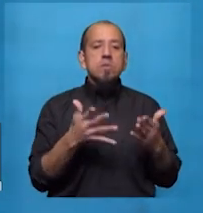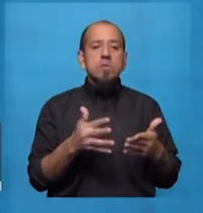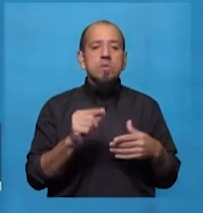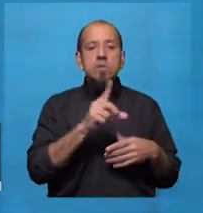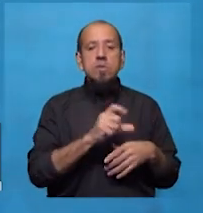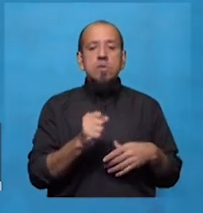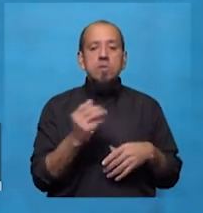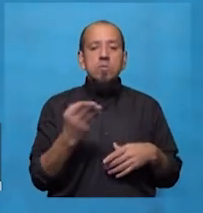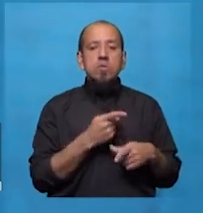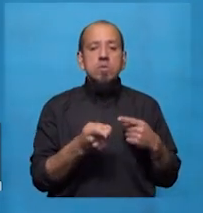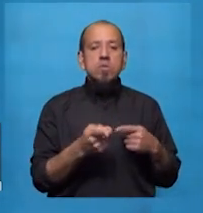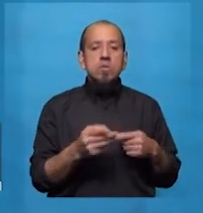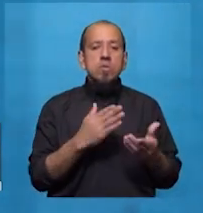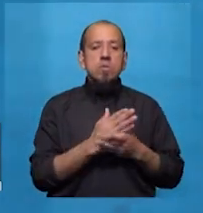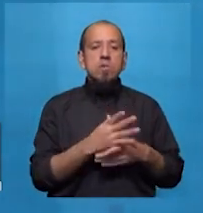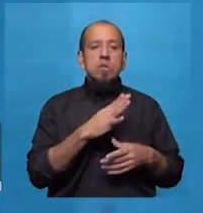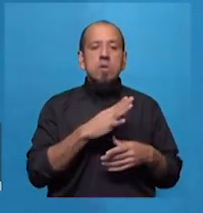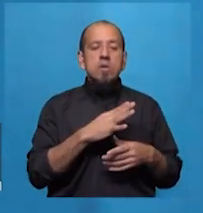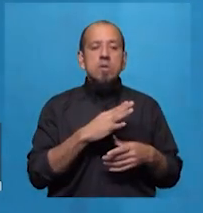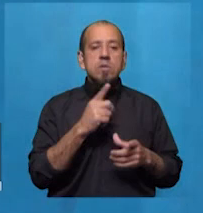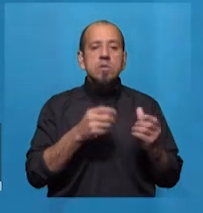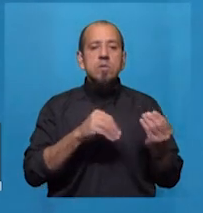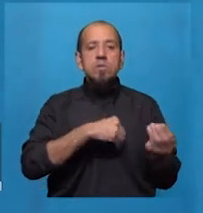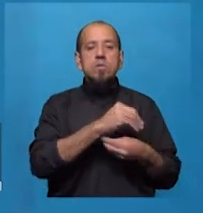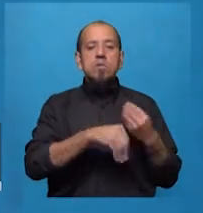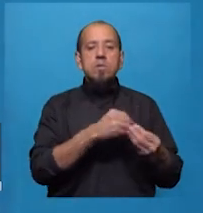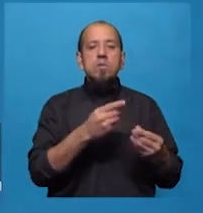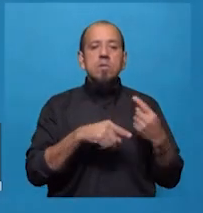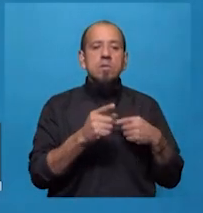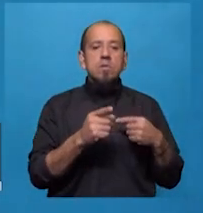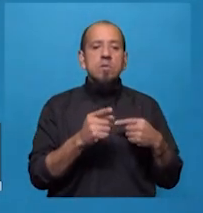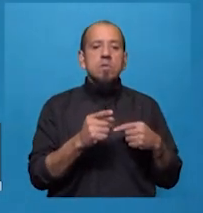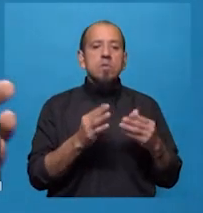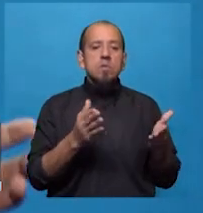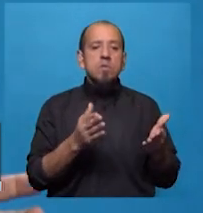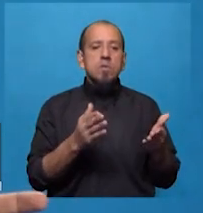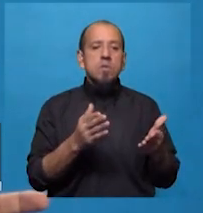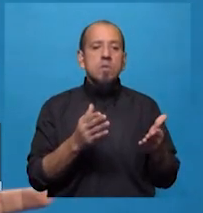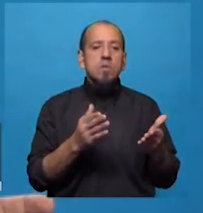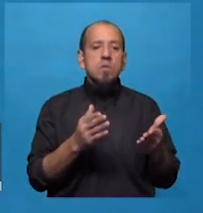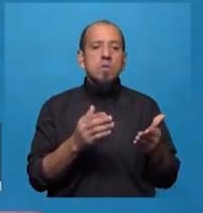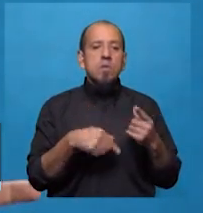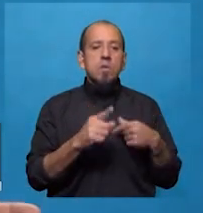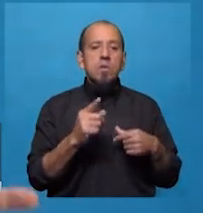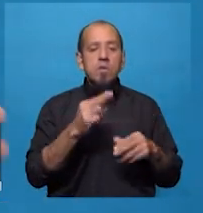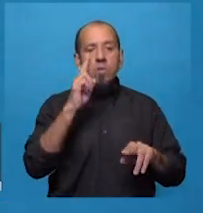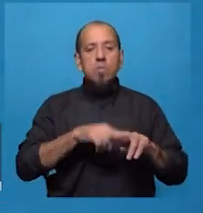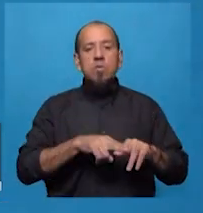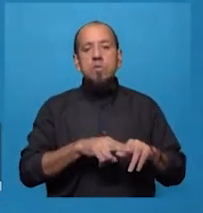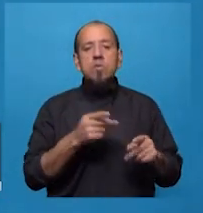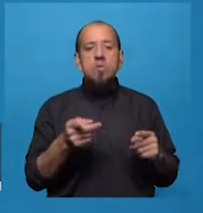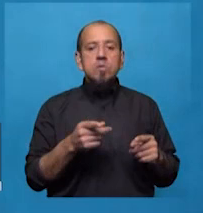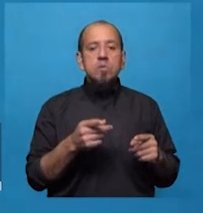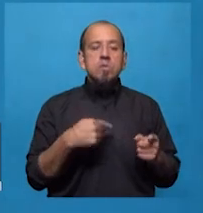del 100% de los homicidios siempre hay una víctima hay una familia hay un entorno del del fallecido del muerto